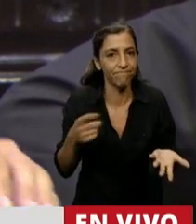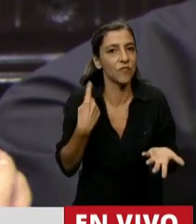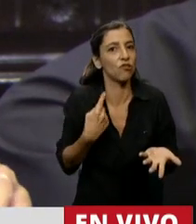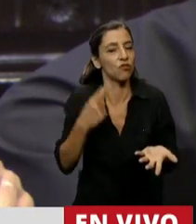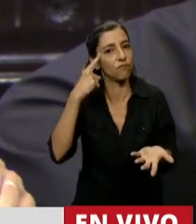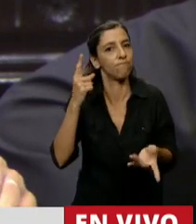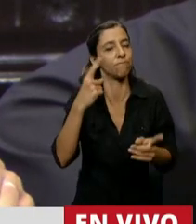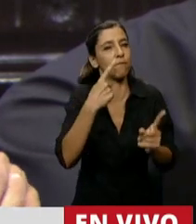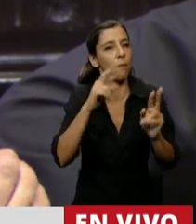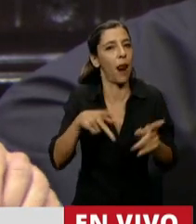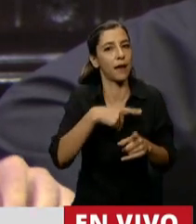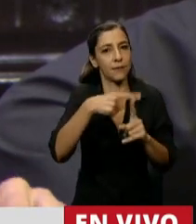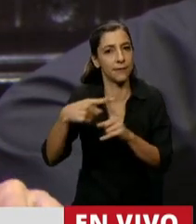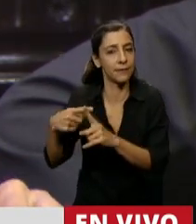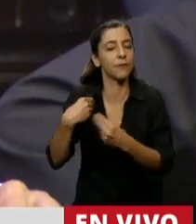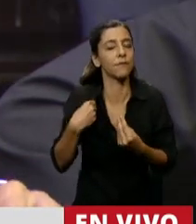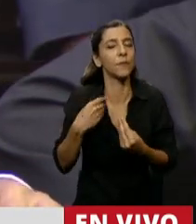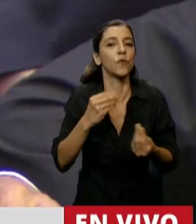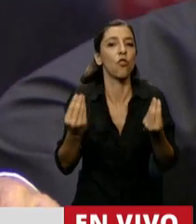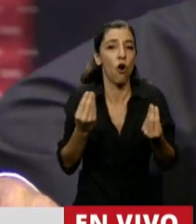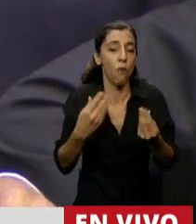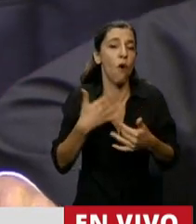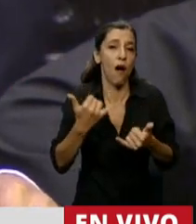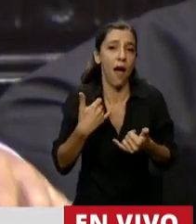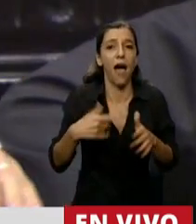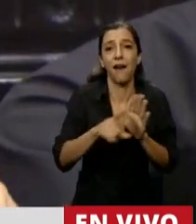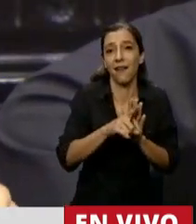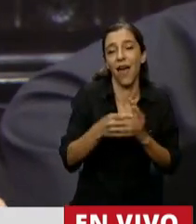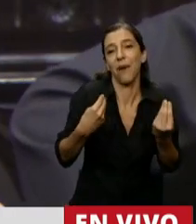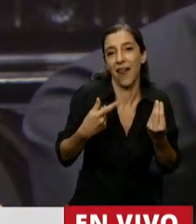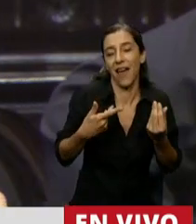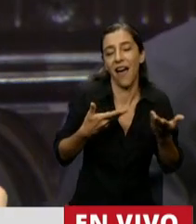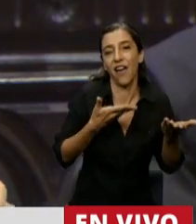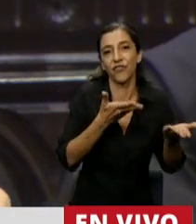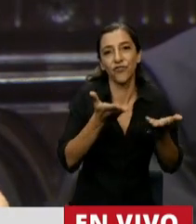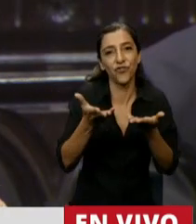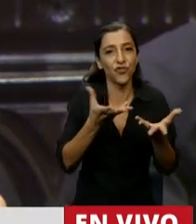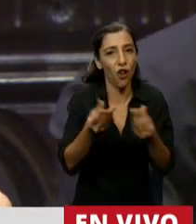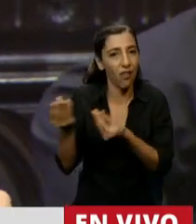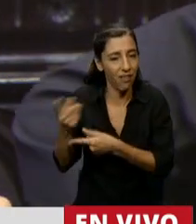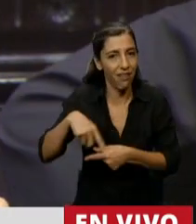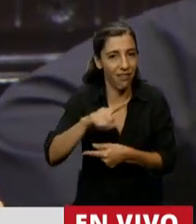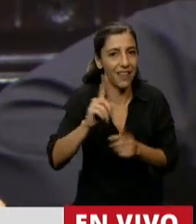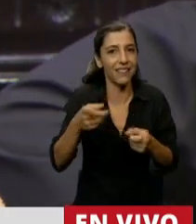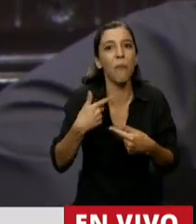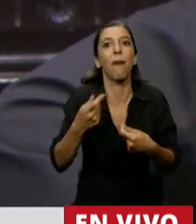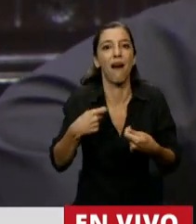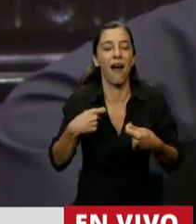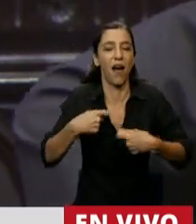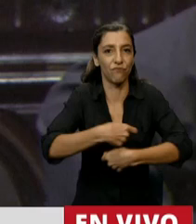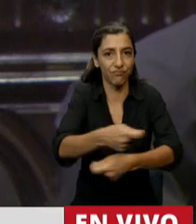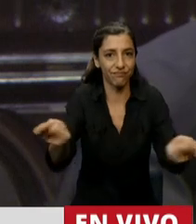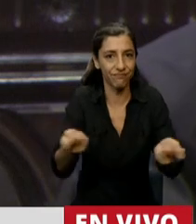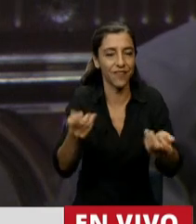partir de los conceptos de solidaridad y de redistribución, con la que no solo se mejora el poder adquisitivo de los jubilados, sino que también